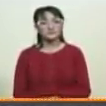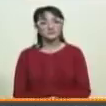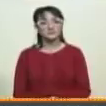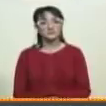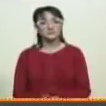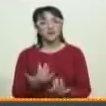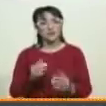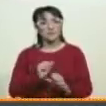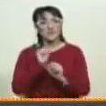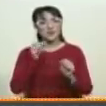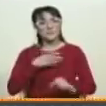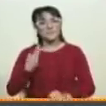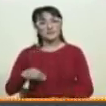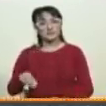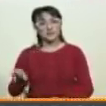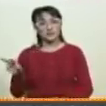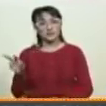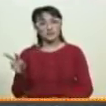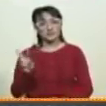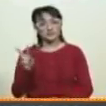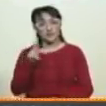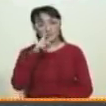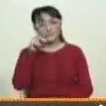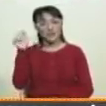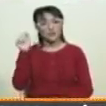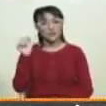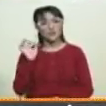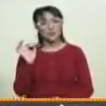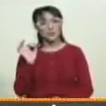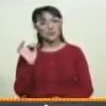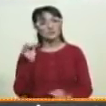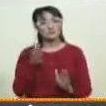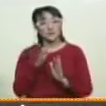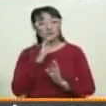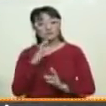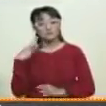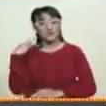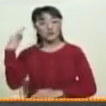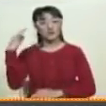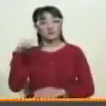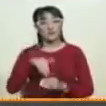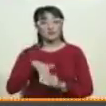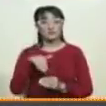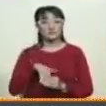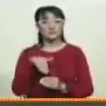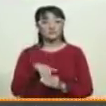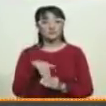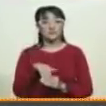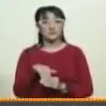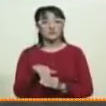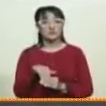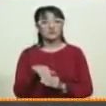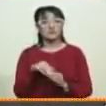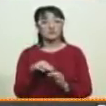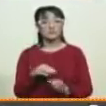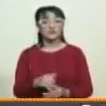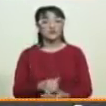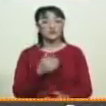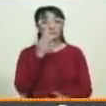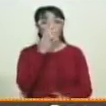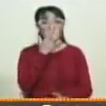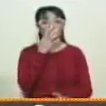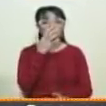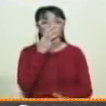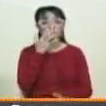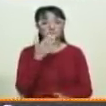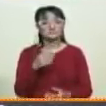Finalmente, esta mañana el presidente de la República, Nicolás Maduro, afirmó que en caso de resultar reelecto en estas elecciones, él llamaría a un gran diálogo nacional,